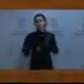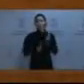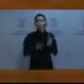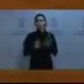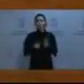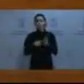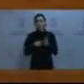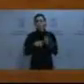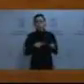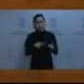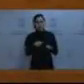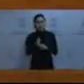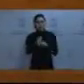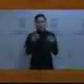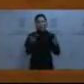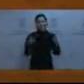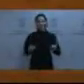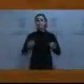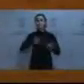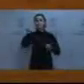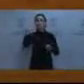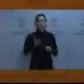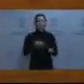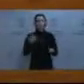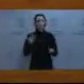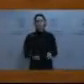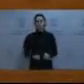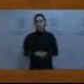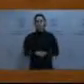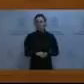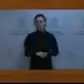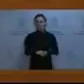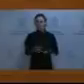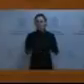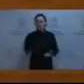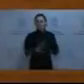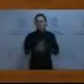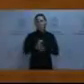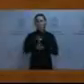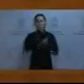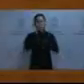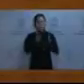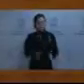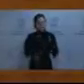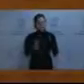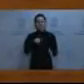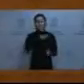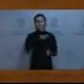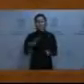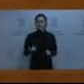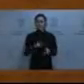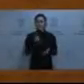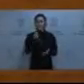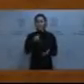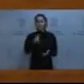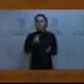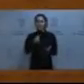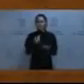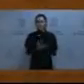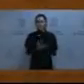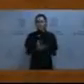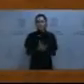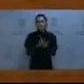grabado el pleno. Ahí ustedes, si alguno tiene dudas, lo puede consultar. Y el consejero, me remito a mi interpelación, nos dice que está planteando un